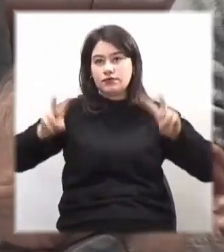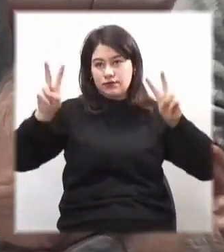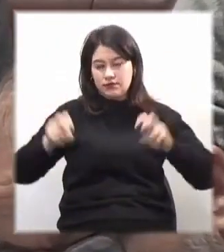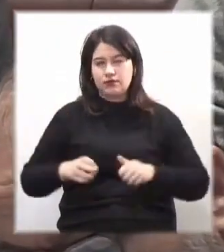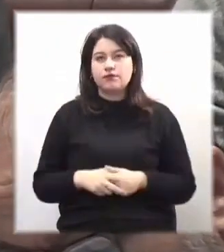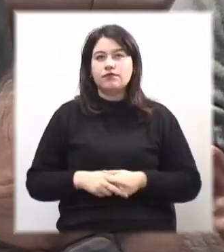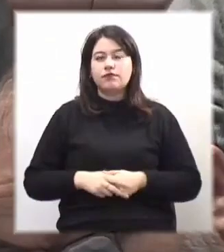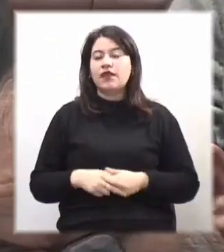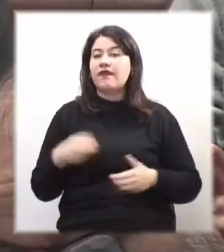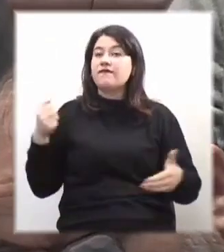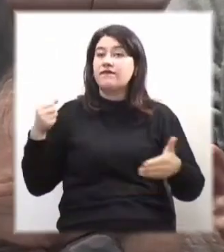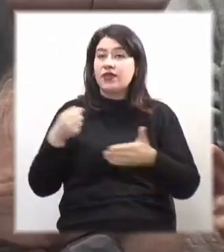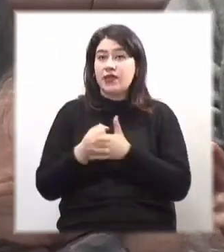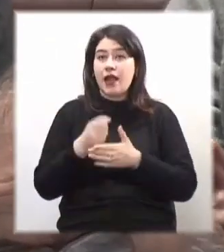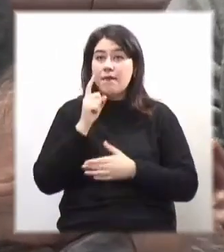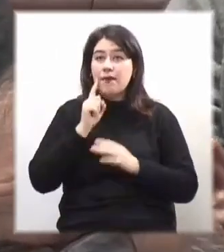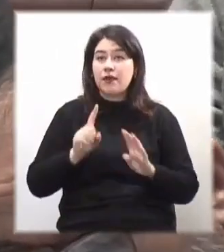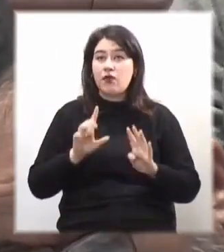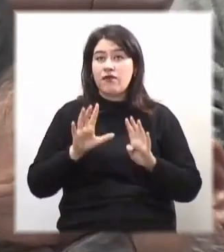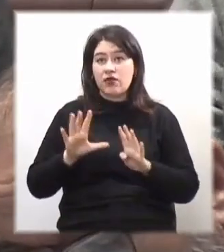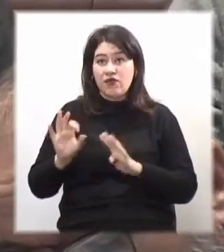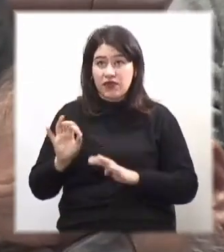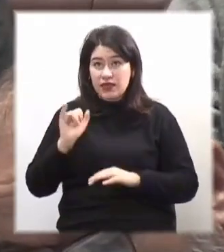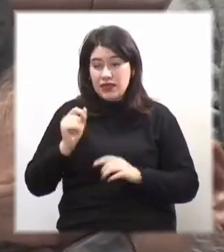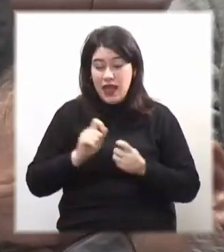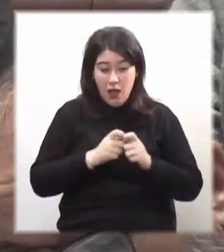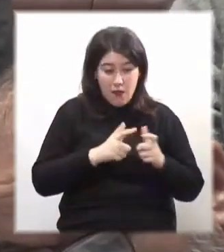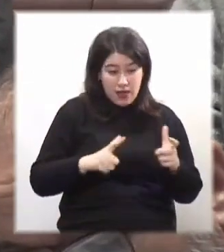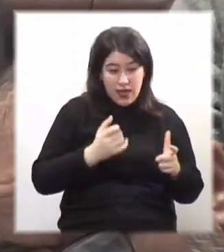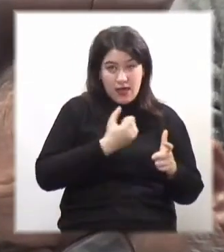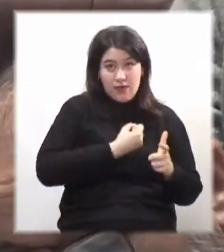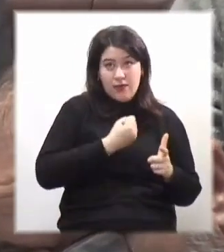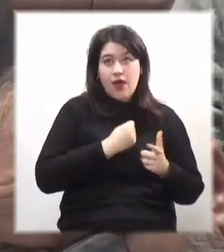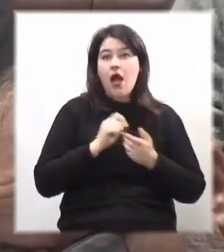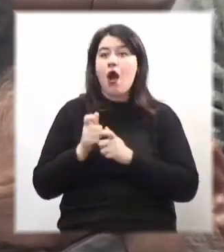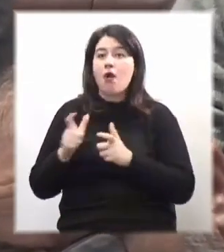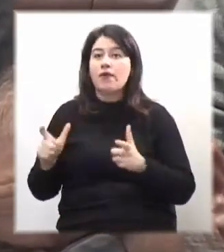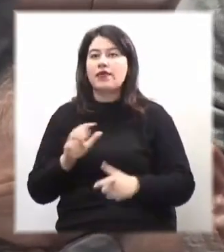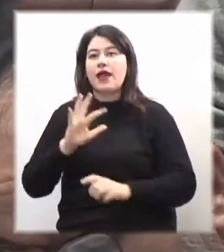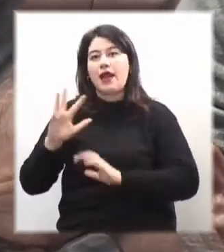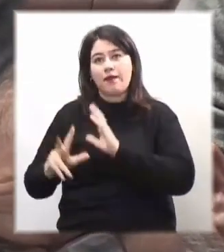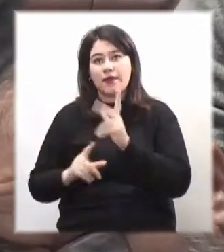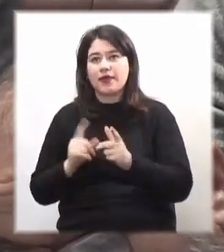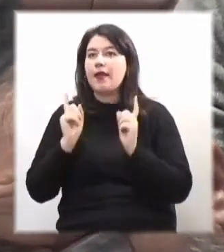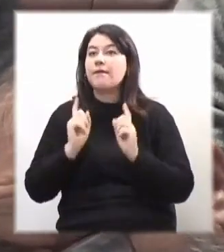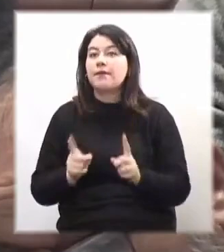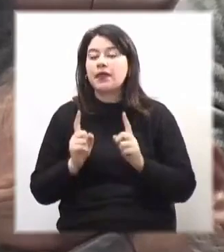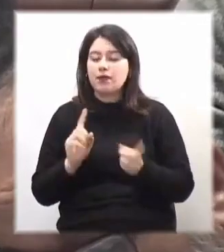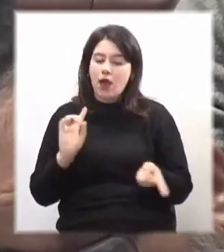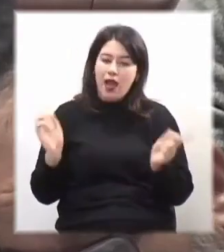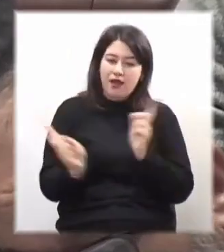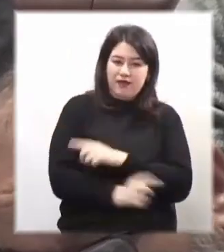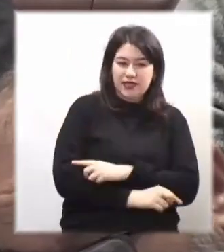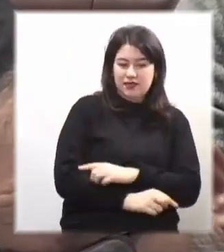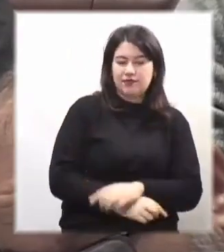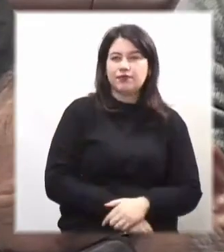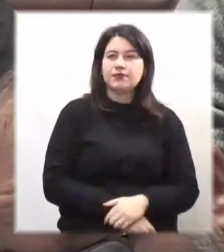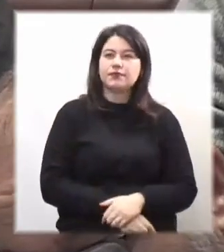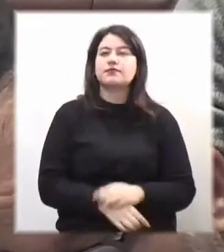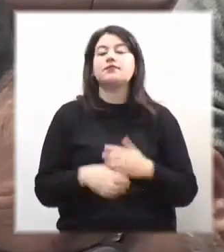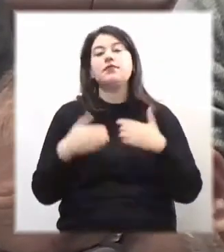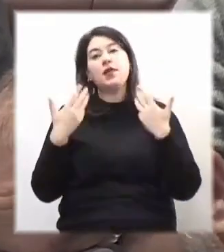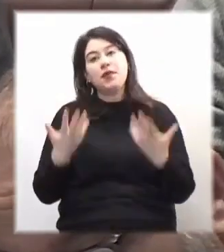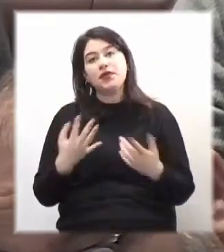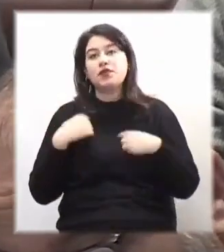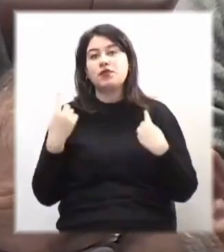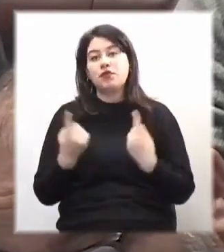desde finales de los 90 cada vez que aumentan los homicidios aumentan también las rapiñas y lo mismo sucede a la inversa por eso